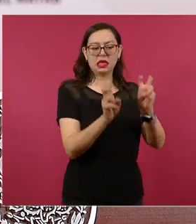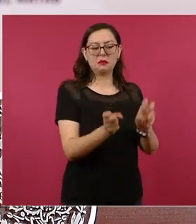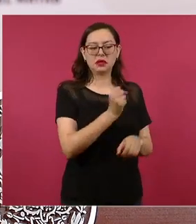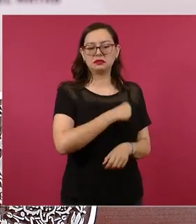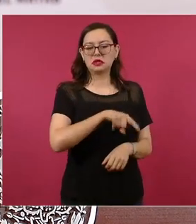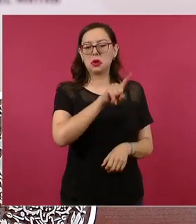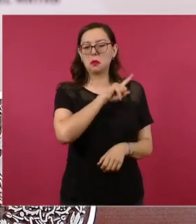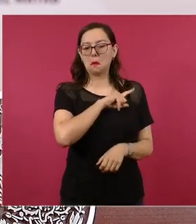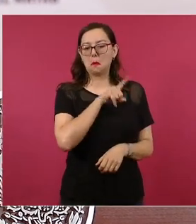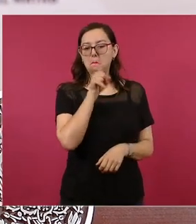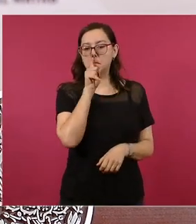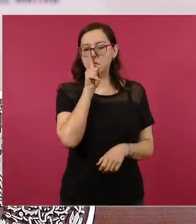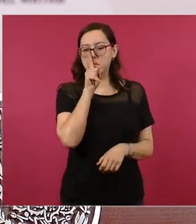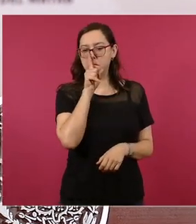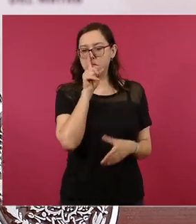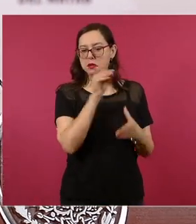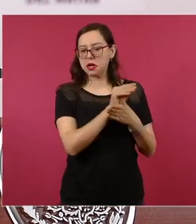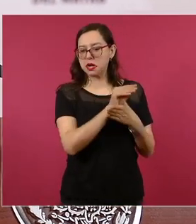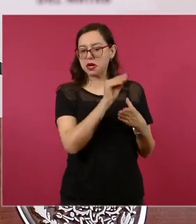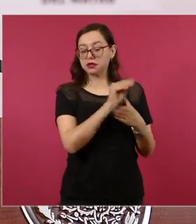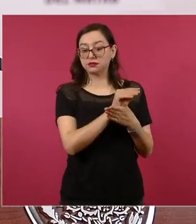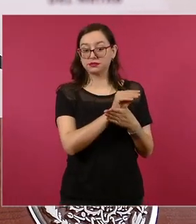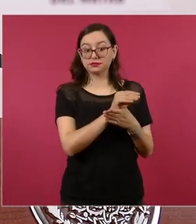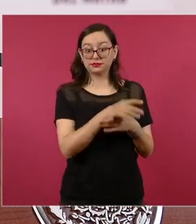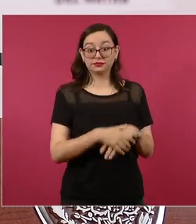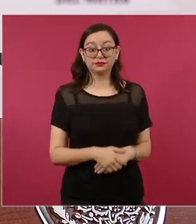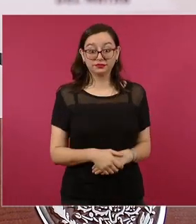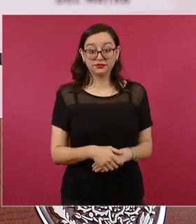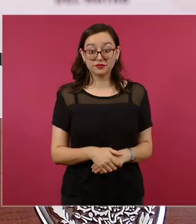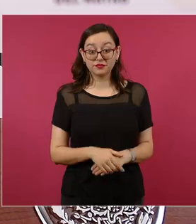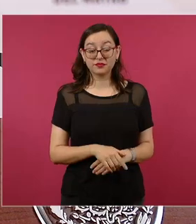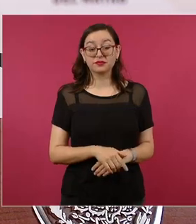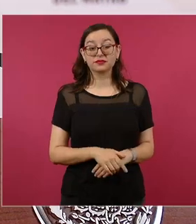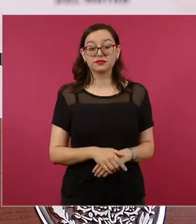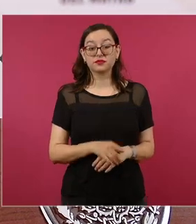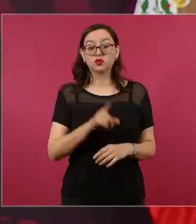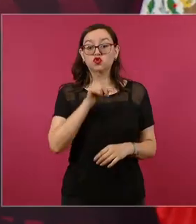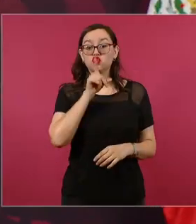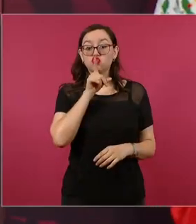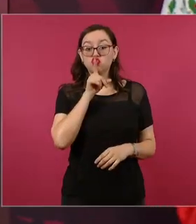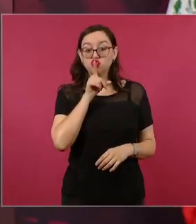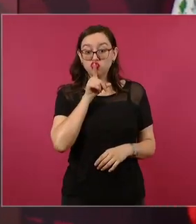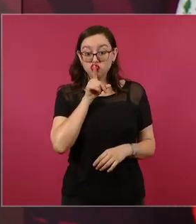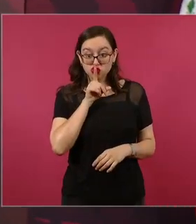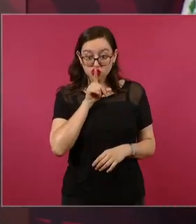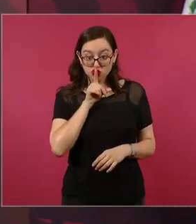Y resulta que lo de la salud en silencio,